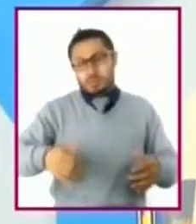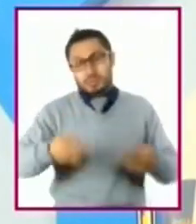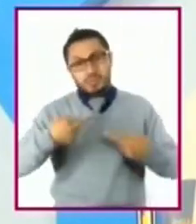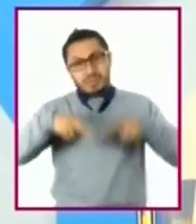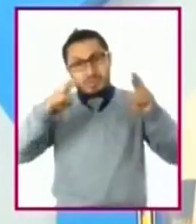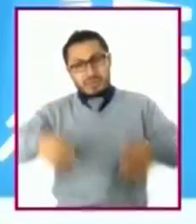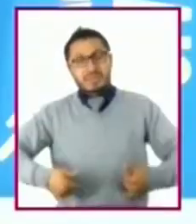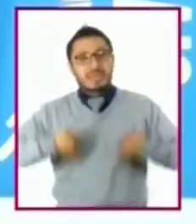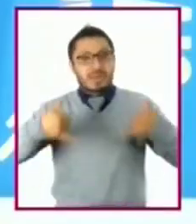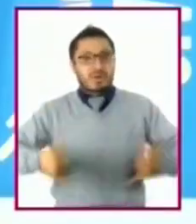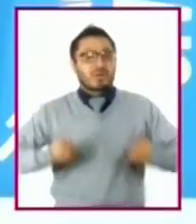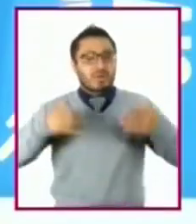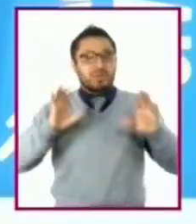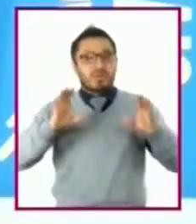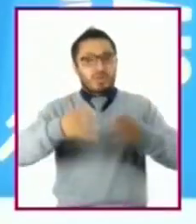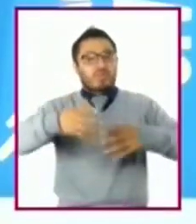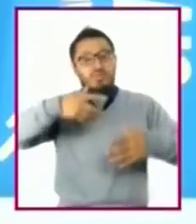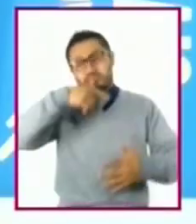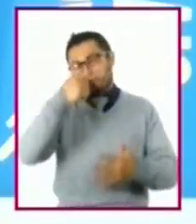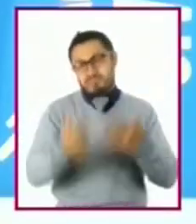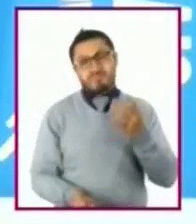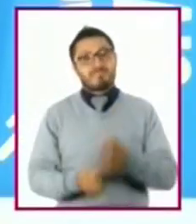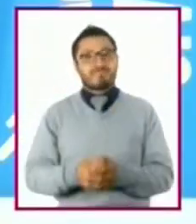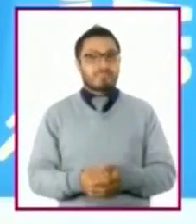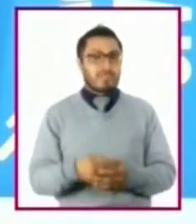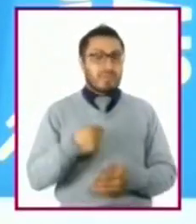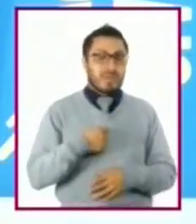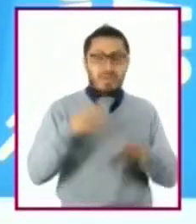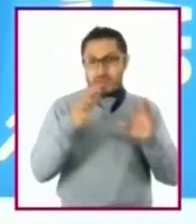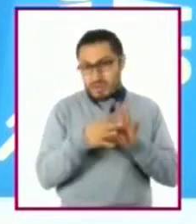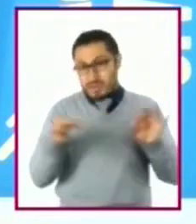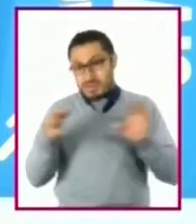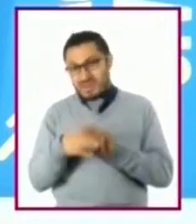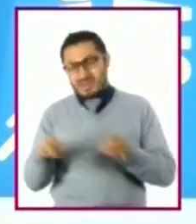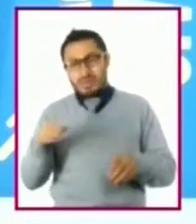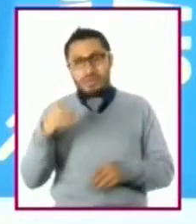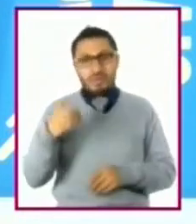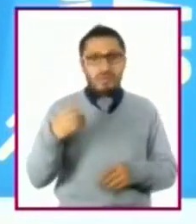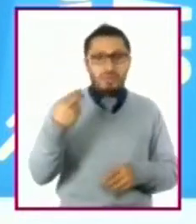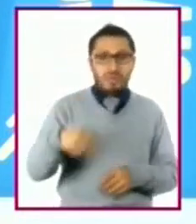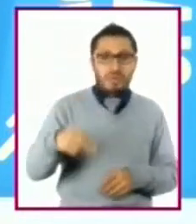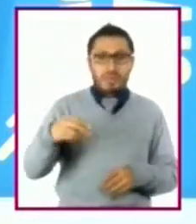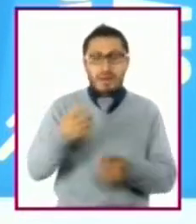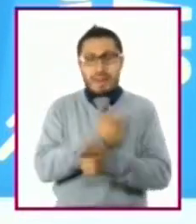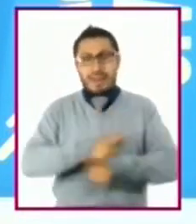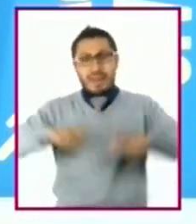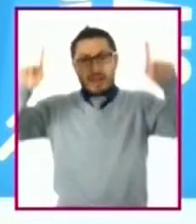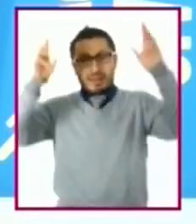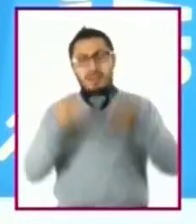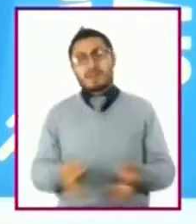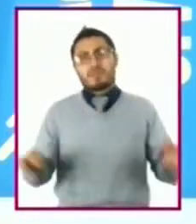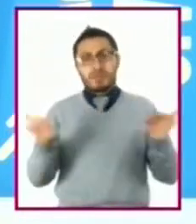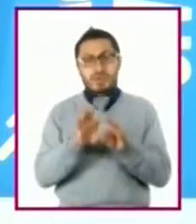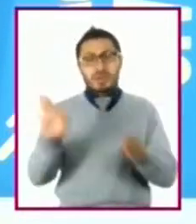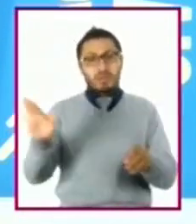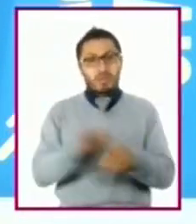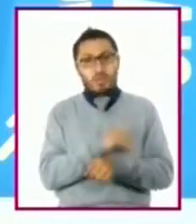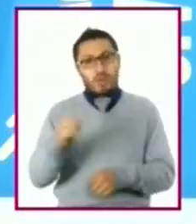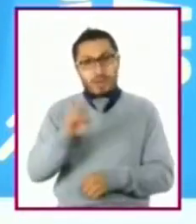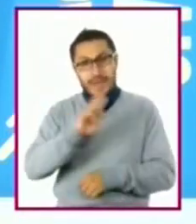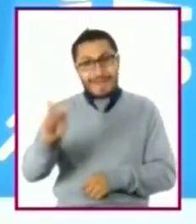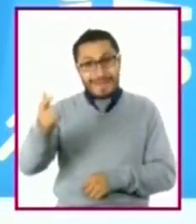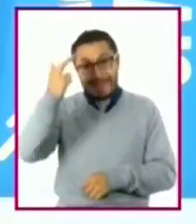su comunidad. Al respecto, me gustaría aclarar que se denominan libertades fundamentales porque están reconocidas en